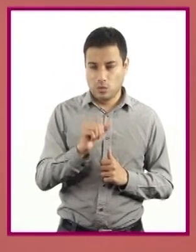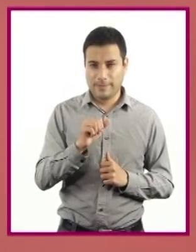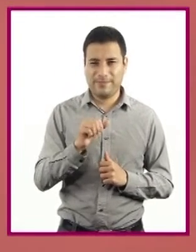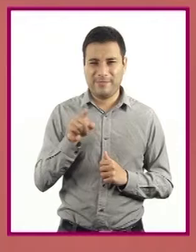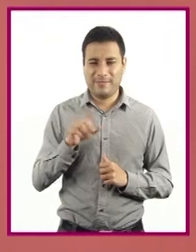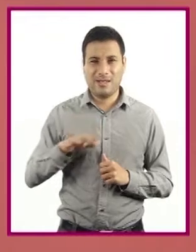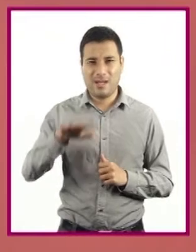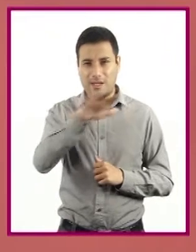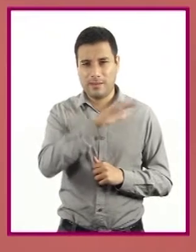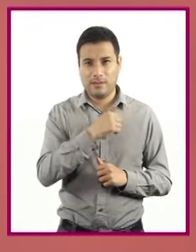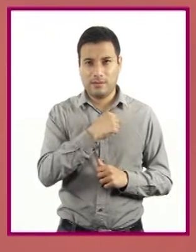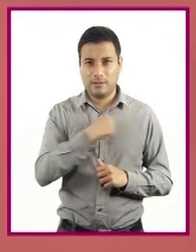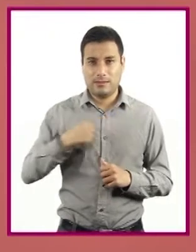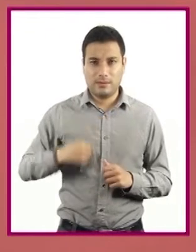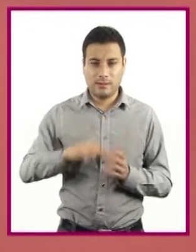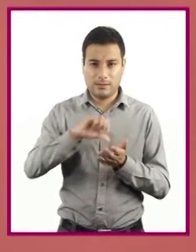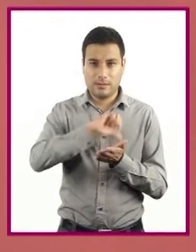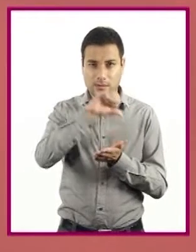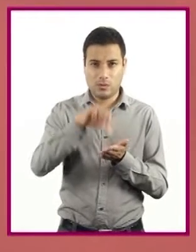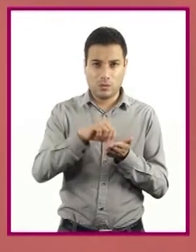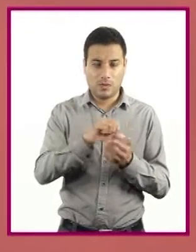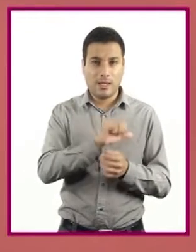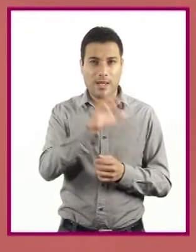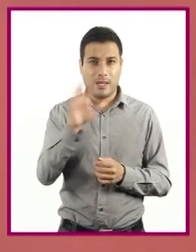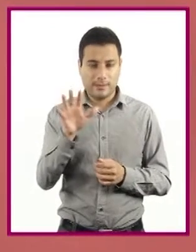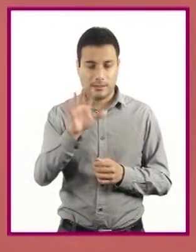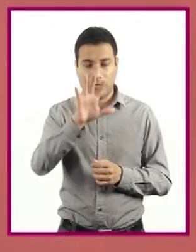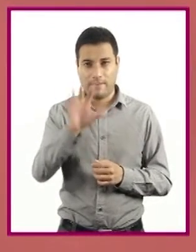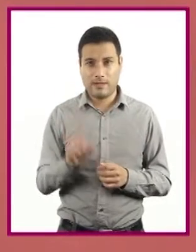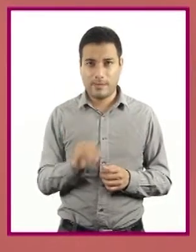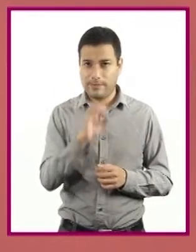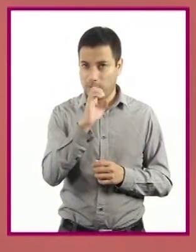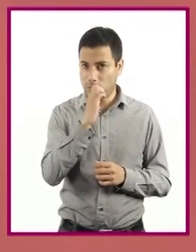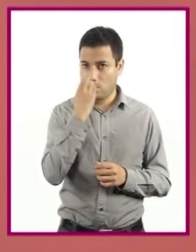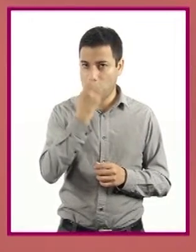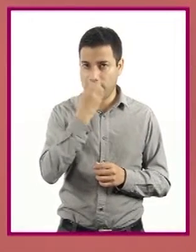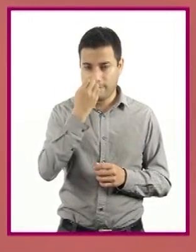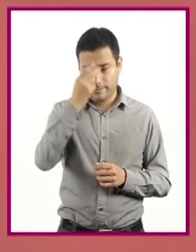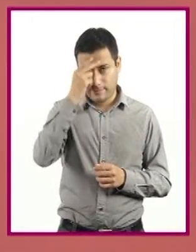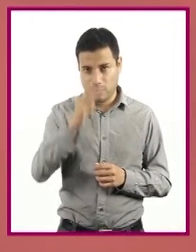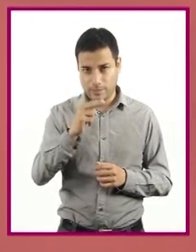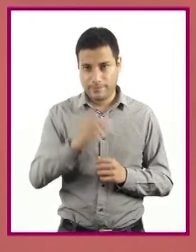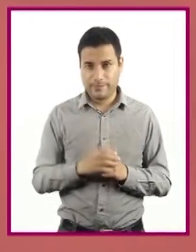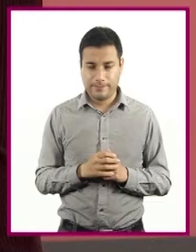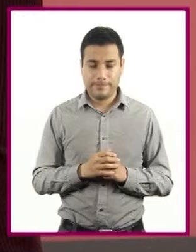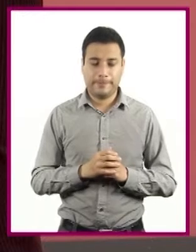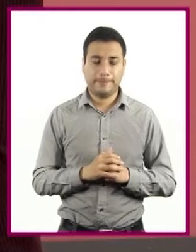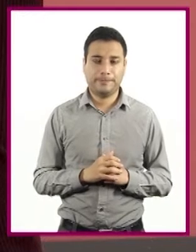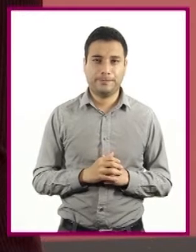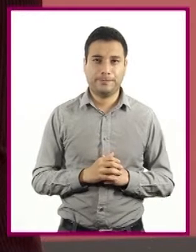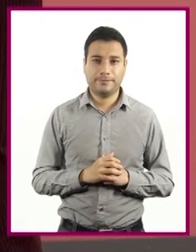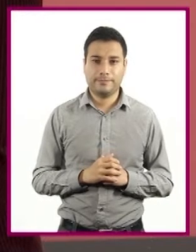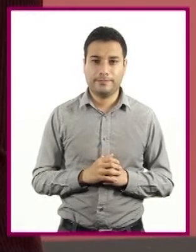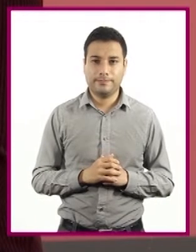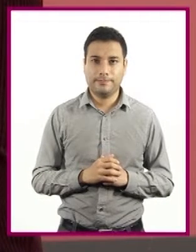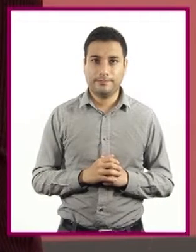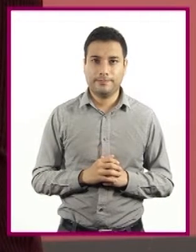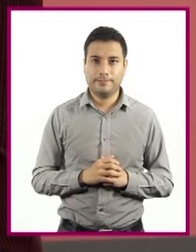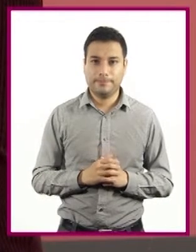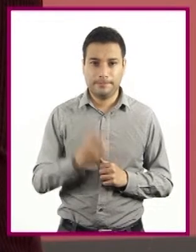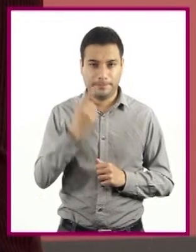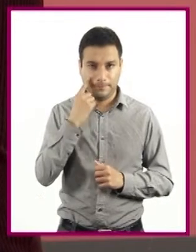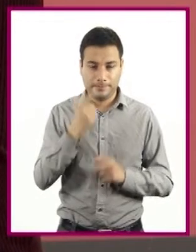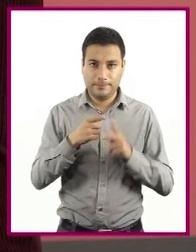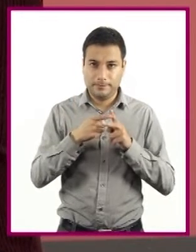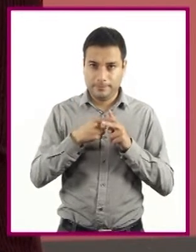del Centro de Asia y África del Colegio de México en temas de literatura clásica china. Doctora, para entrar en